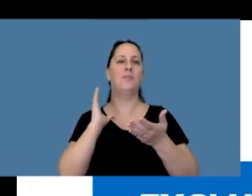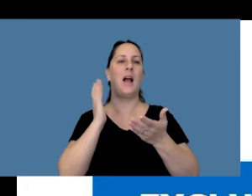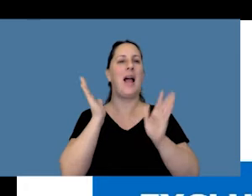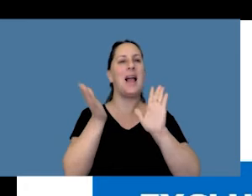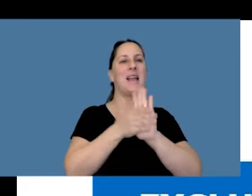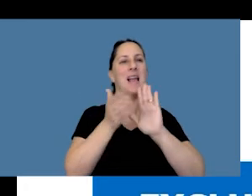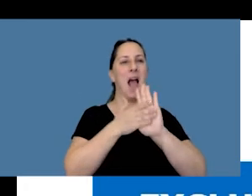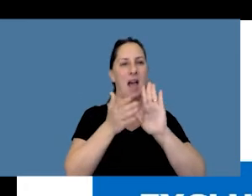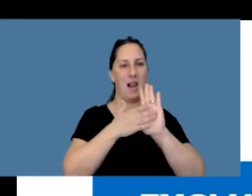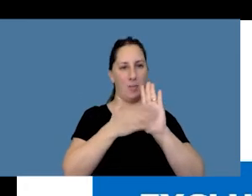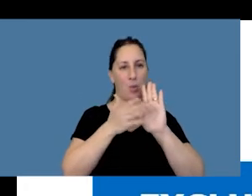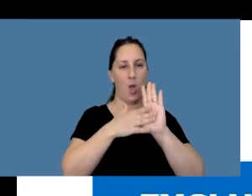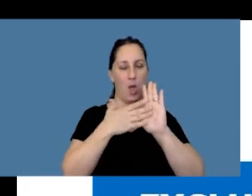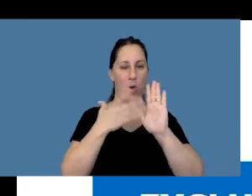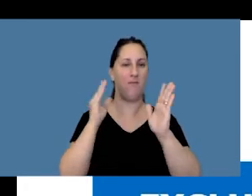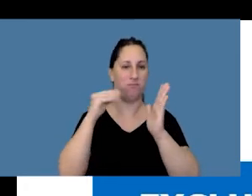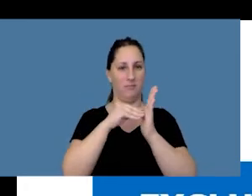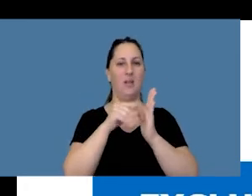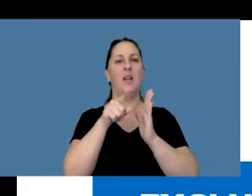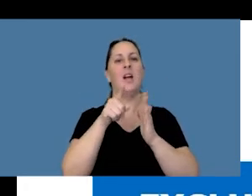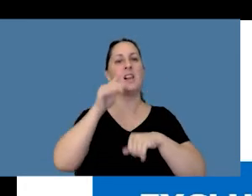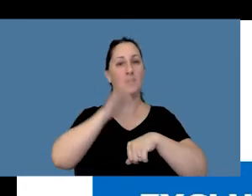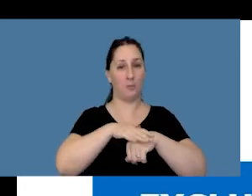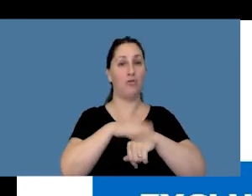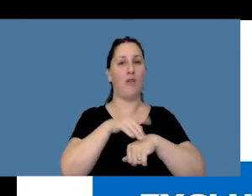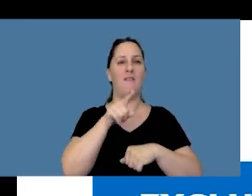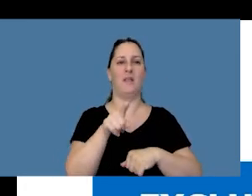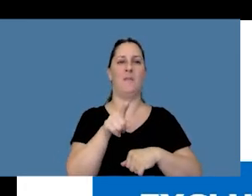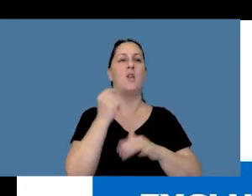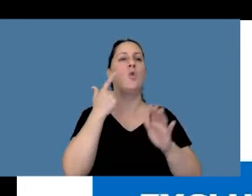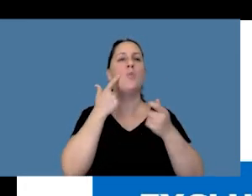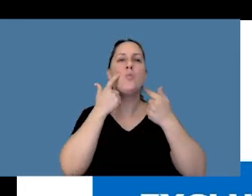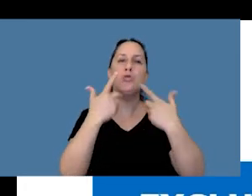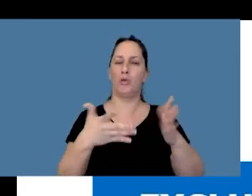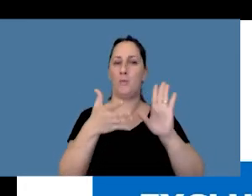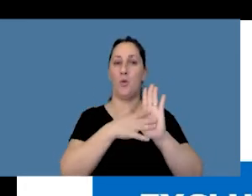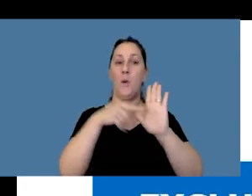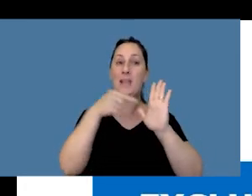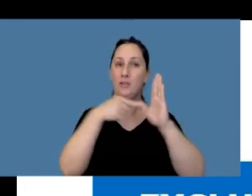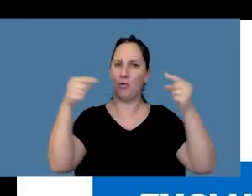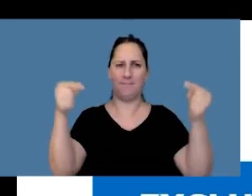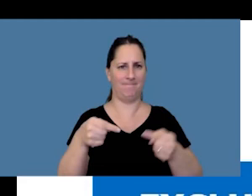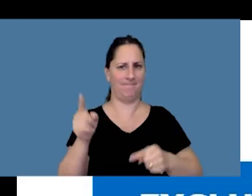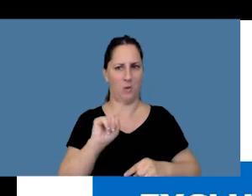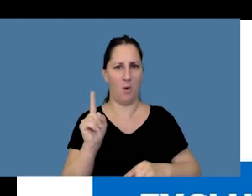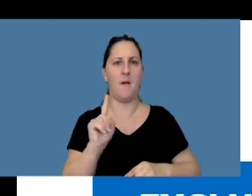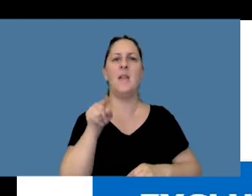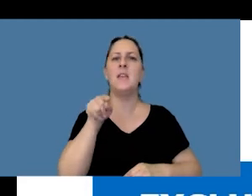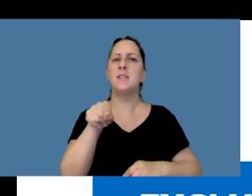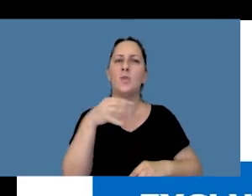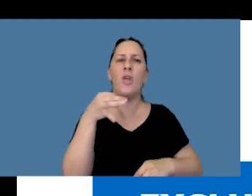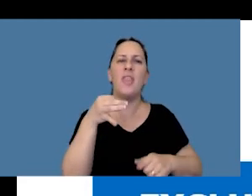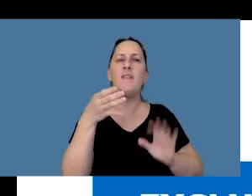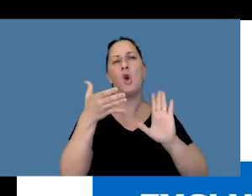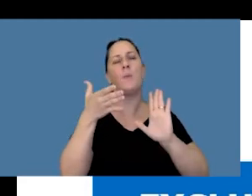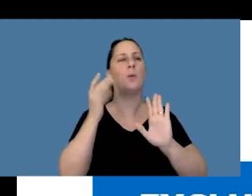en el responsable también probar que esto no es correcto. Tendría que tener una